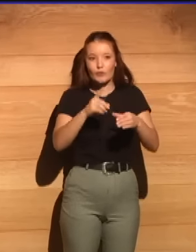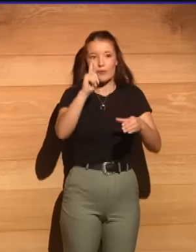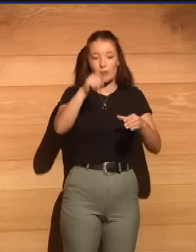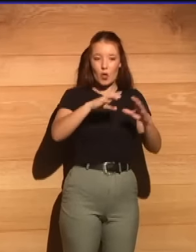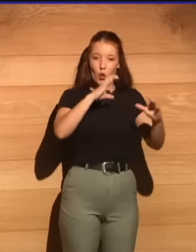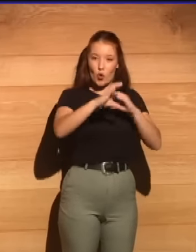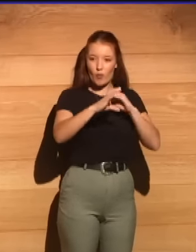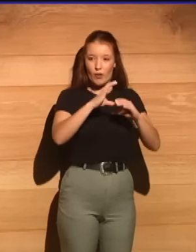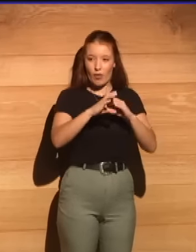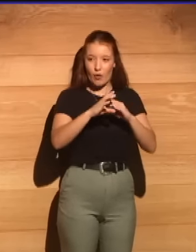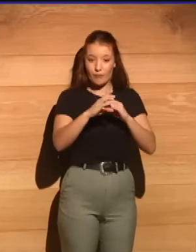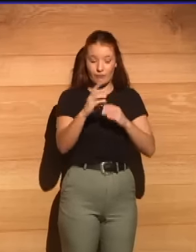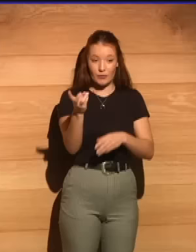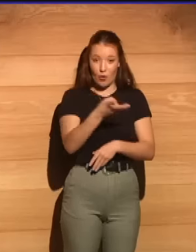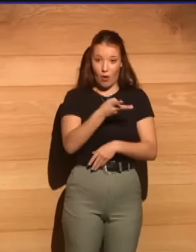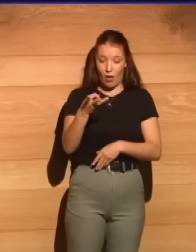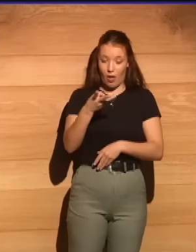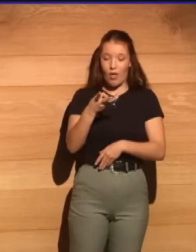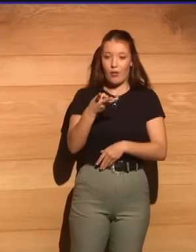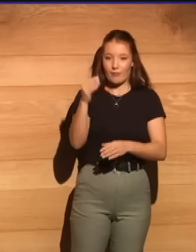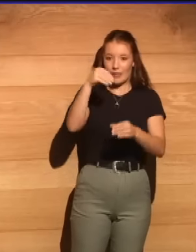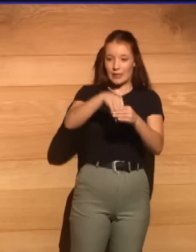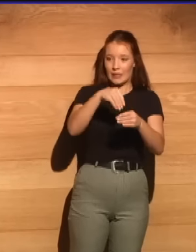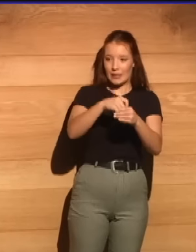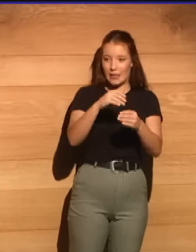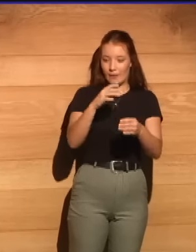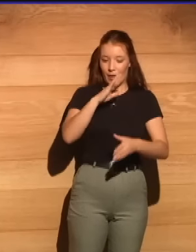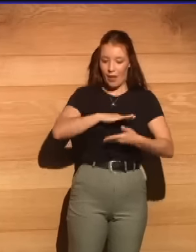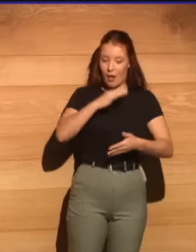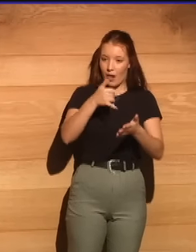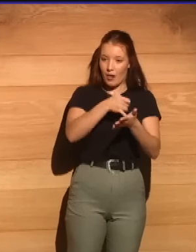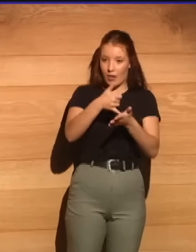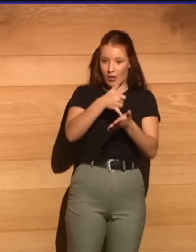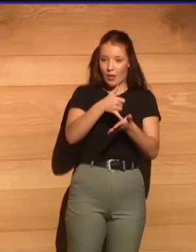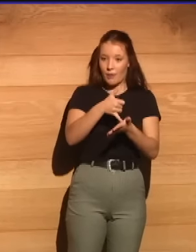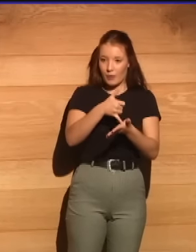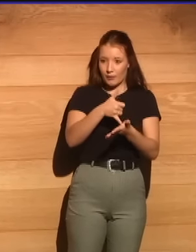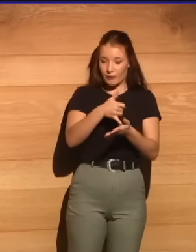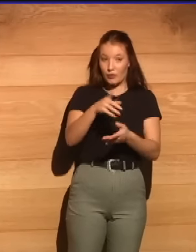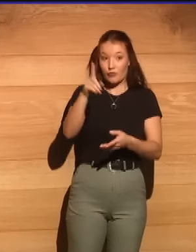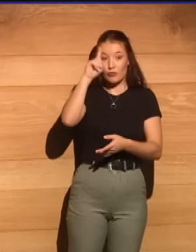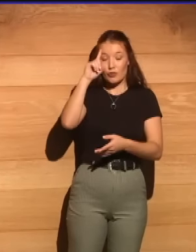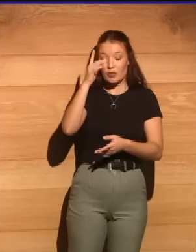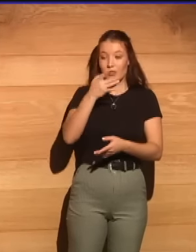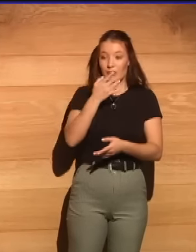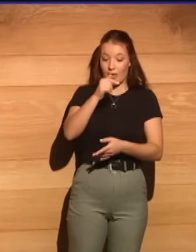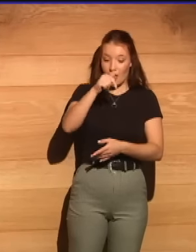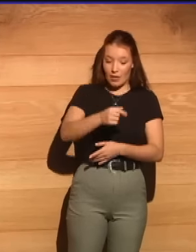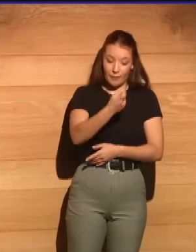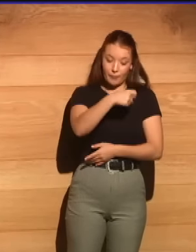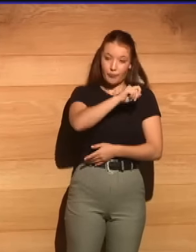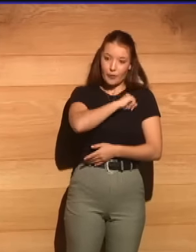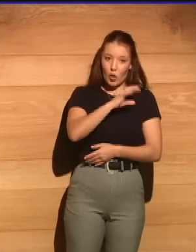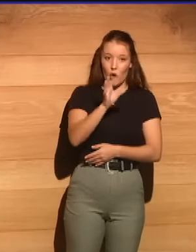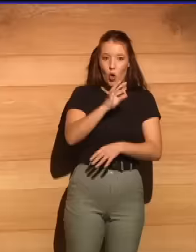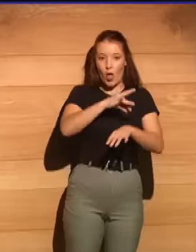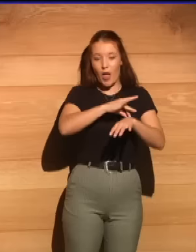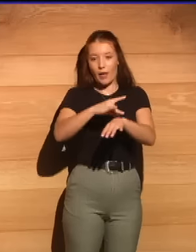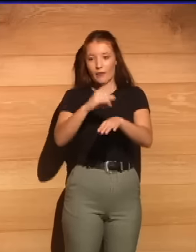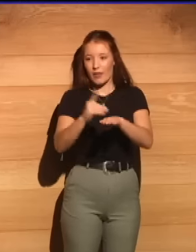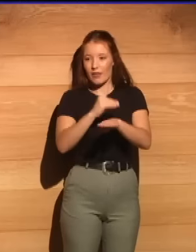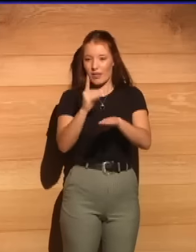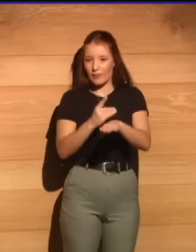todo eso, todas esas habilidades blandas que yo no sé si en España o en la agenda digital también están incluidas,